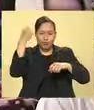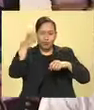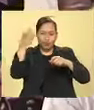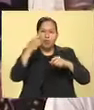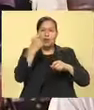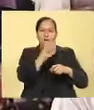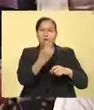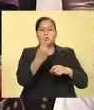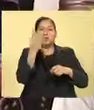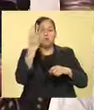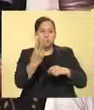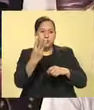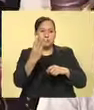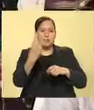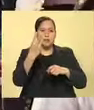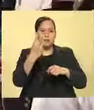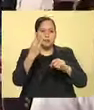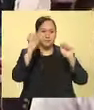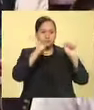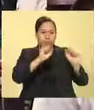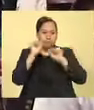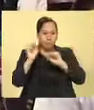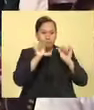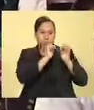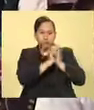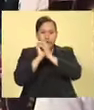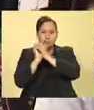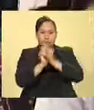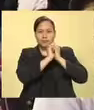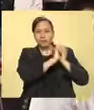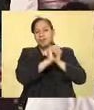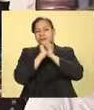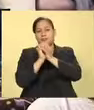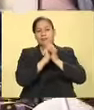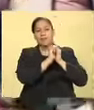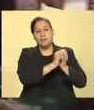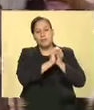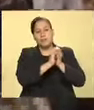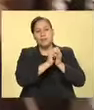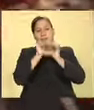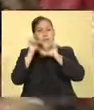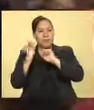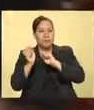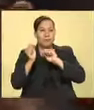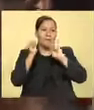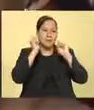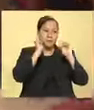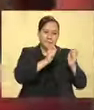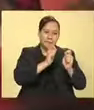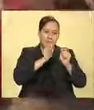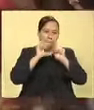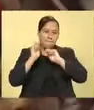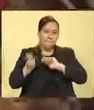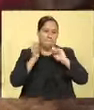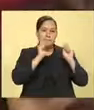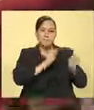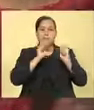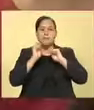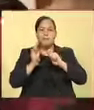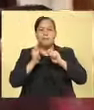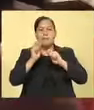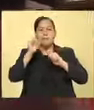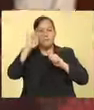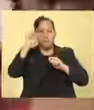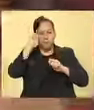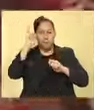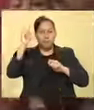¡Una, dos, tres! ¡Tiki, tibuna, a la bimbomba! ¡Tiki, tibuna, a la bimbomba! ¡A la mío! ¡A la voz! ¡A la